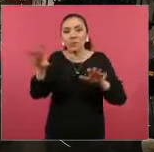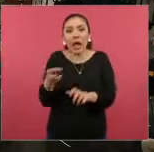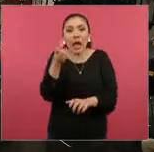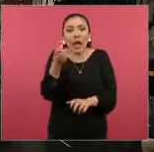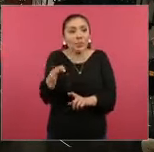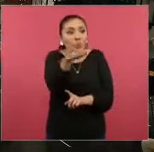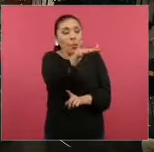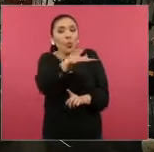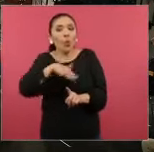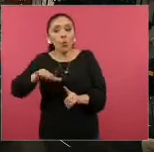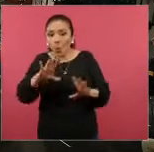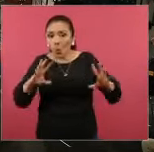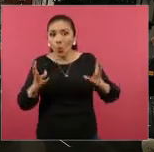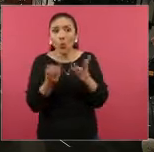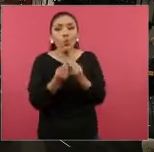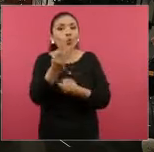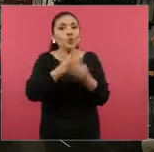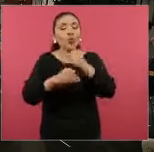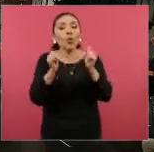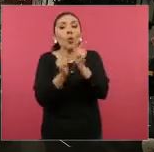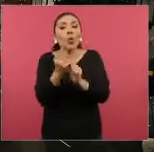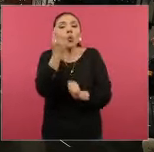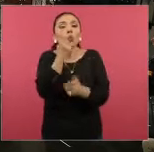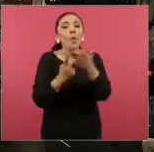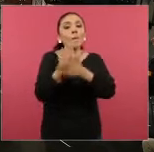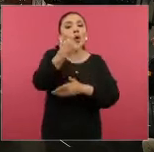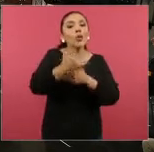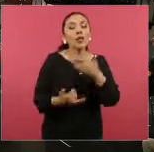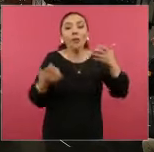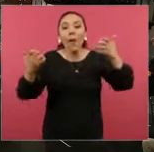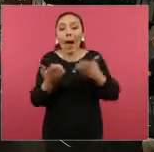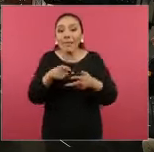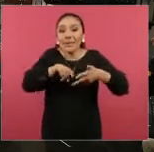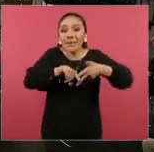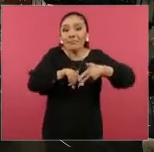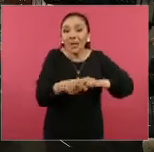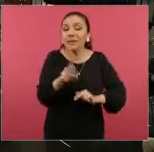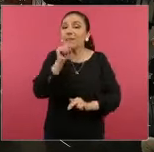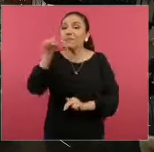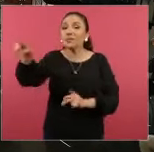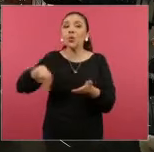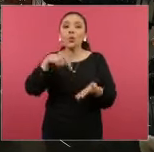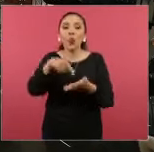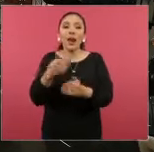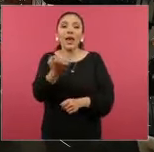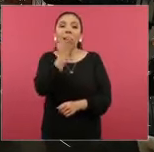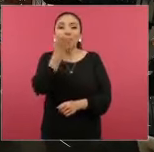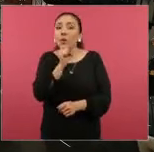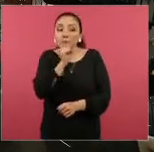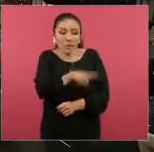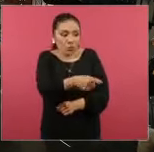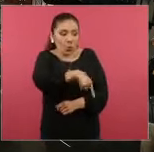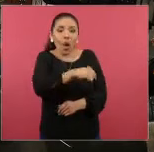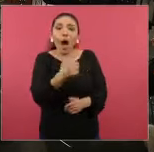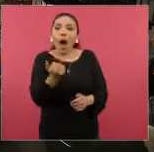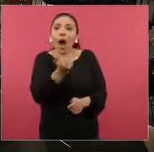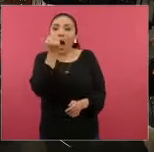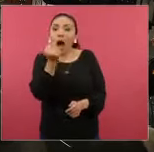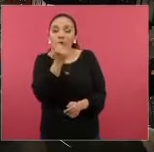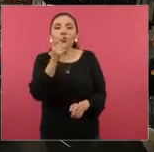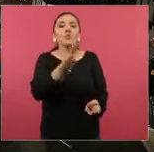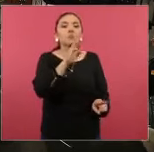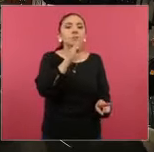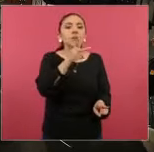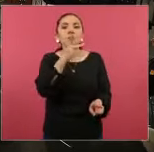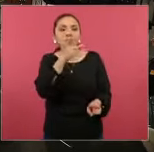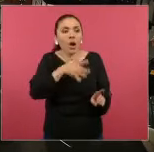eso fue en colectivo a través de un proyecto que se gestó en la escuela por las alumnas, por los alumnos, por las madres de